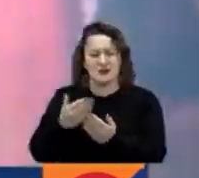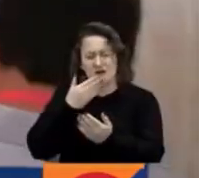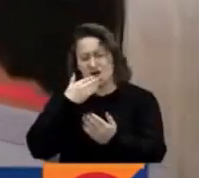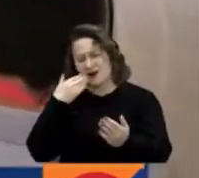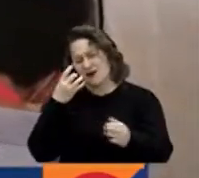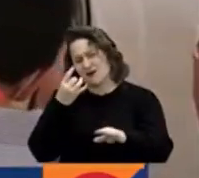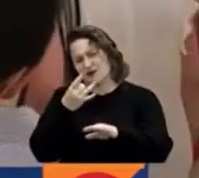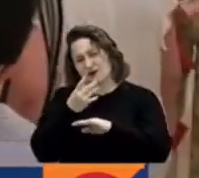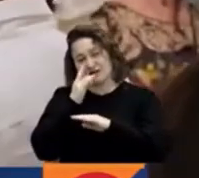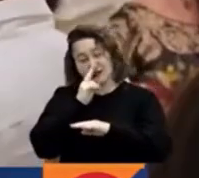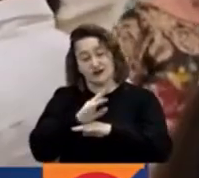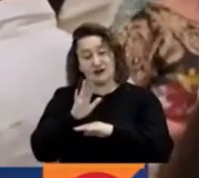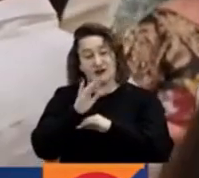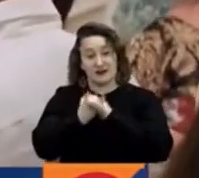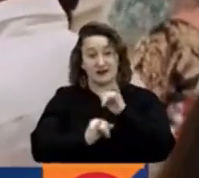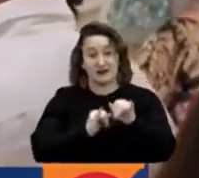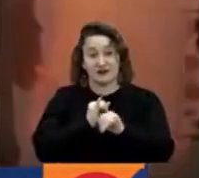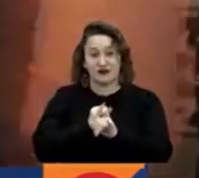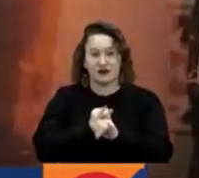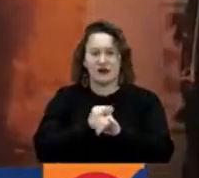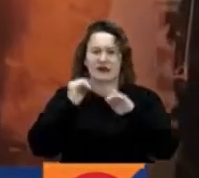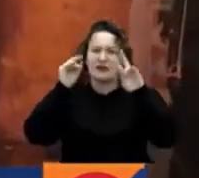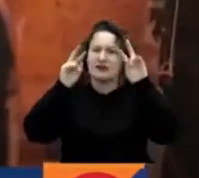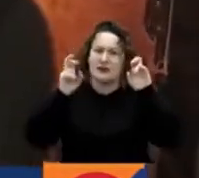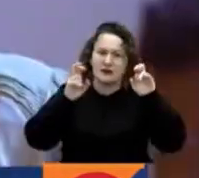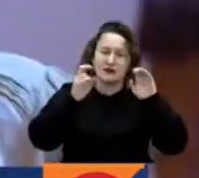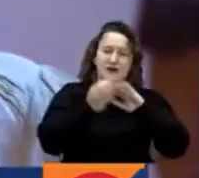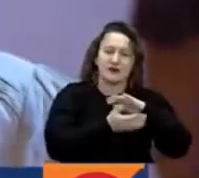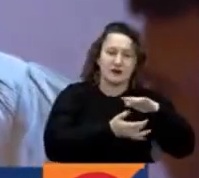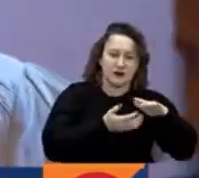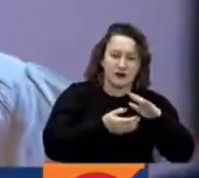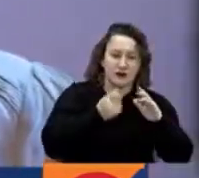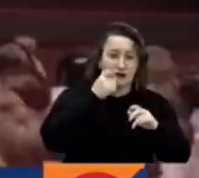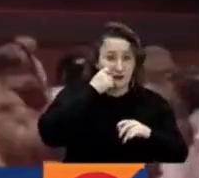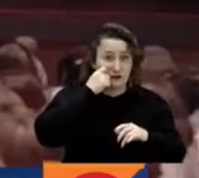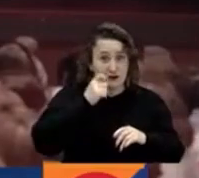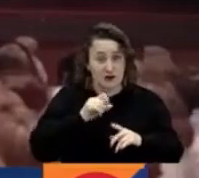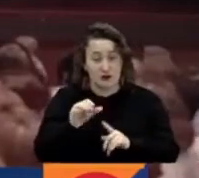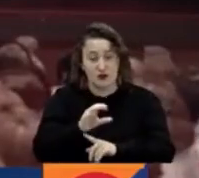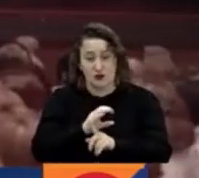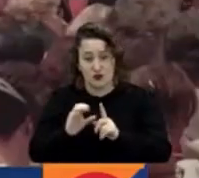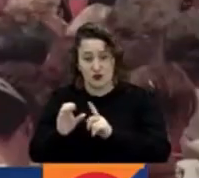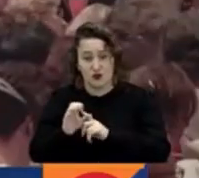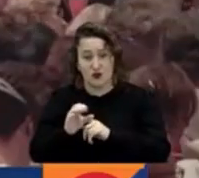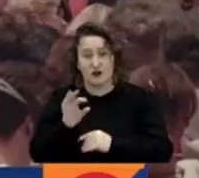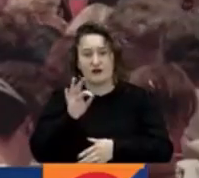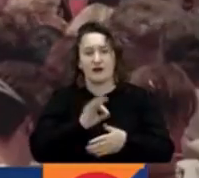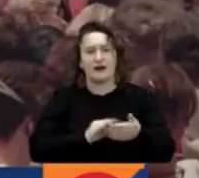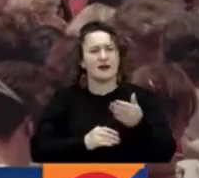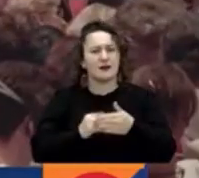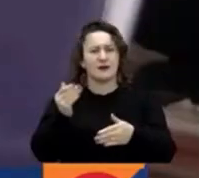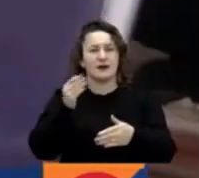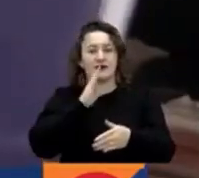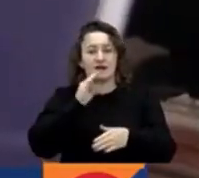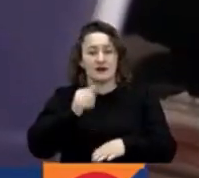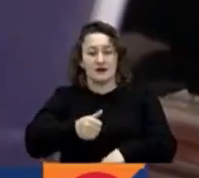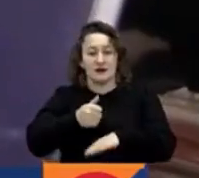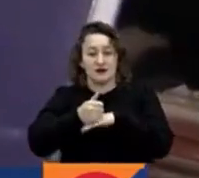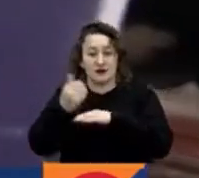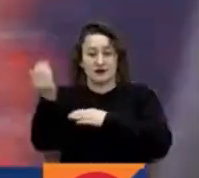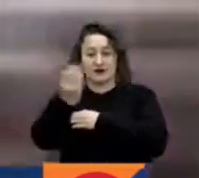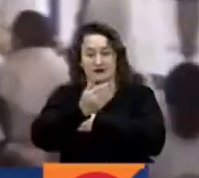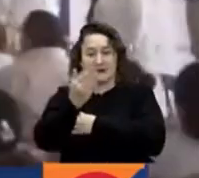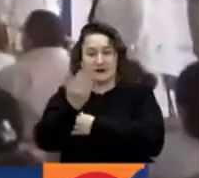internacional. Los temas a tratar serán la ecología, el ser humano y, por supuesto, la cultura. La agenda iniciará con la directora de cine Laura Mora,